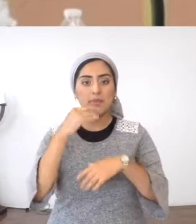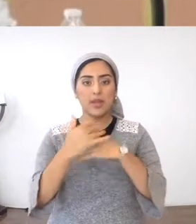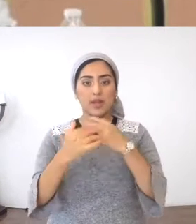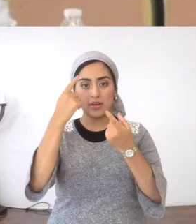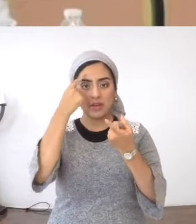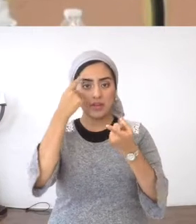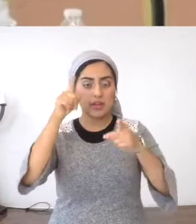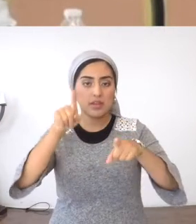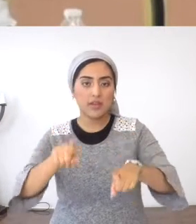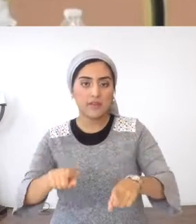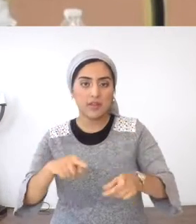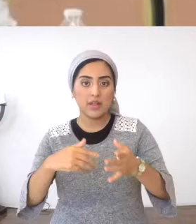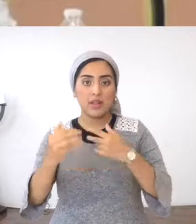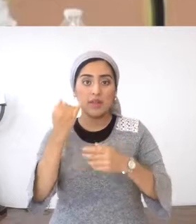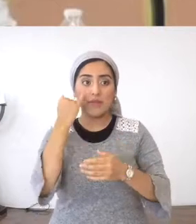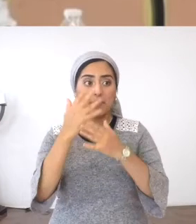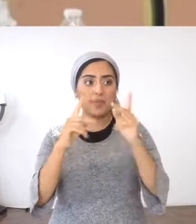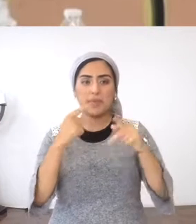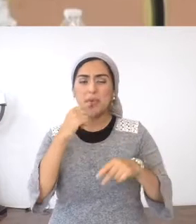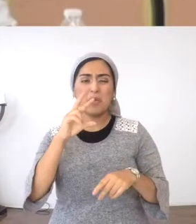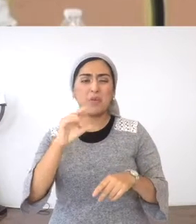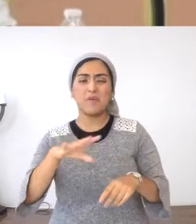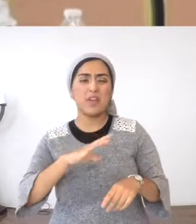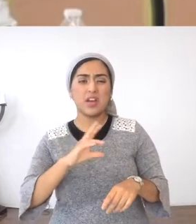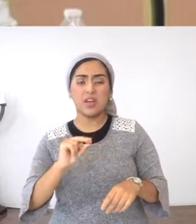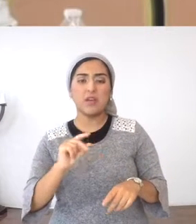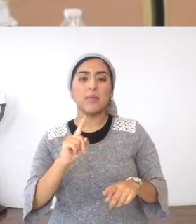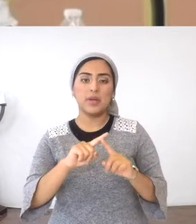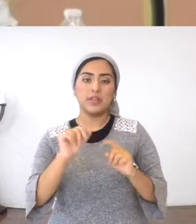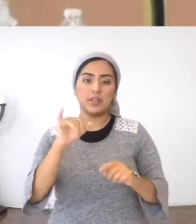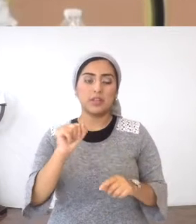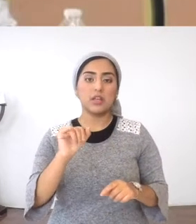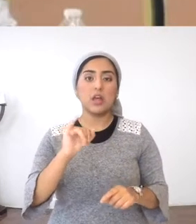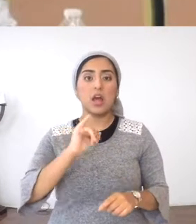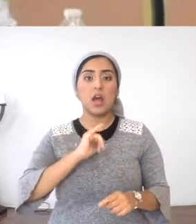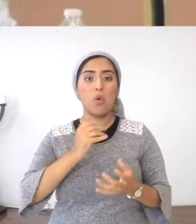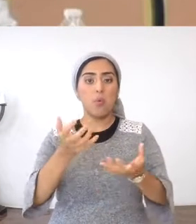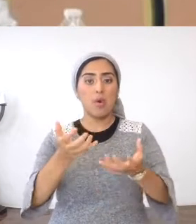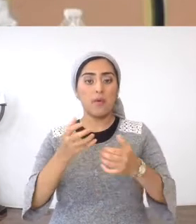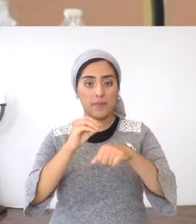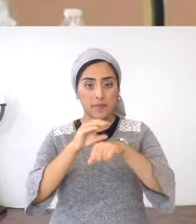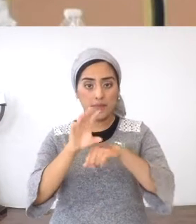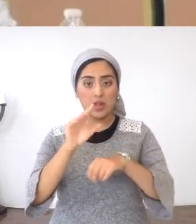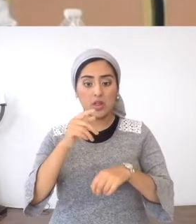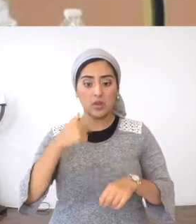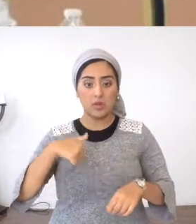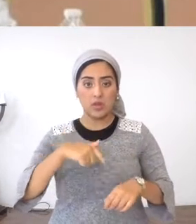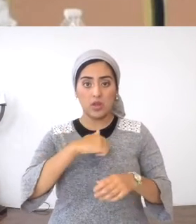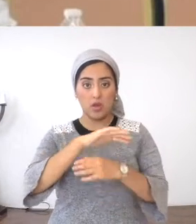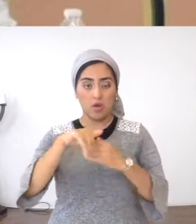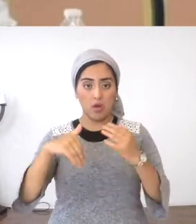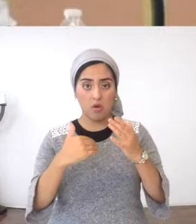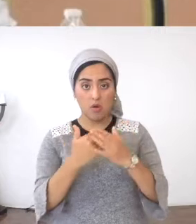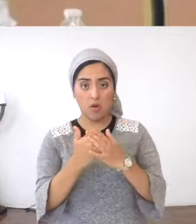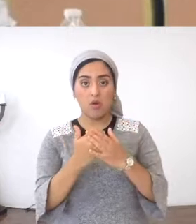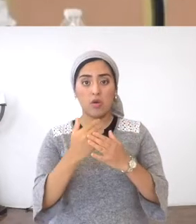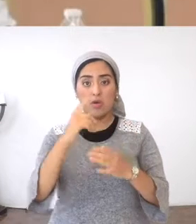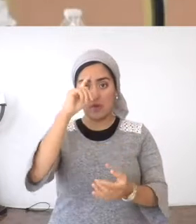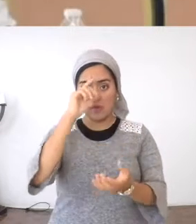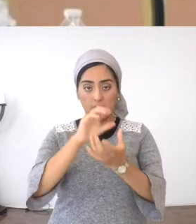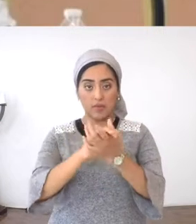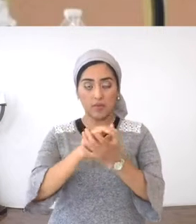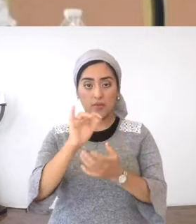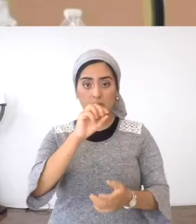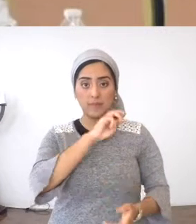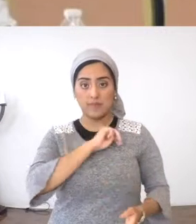De sangre Aunque no se quiera Reconocer Entonces como número 5 Yo les aconsejo A todos Como mesiánicos Papá Tu